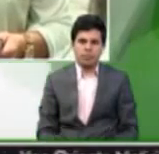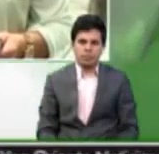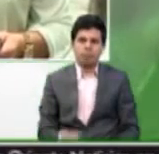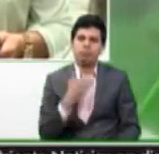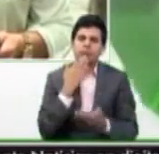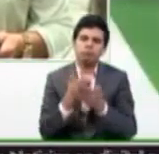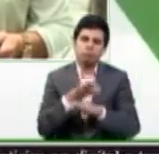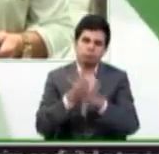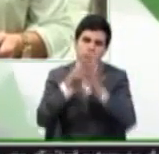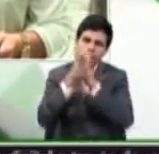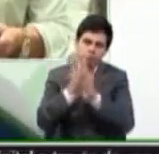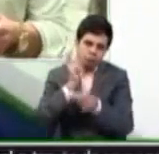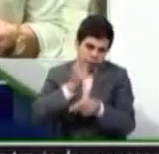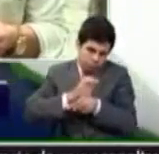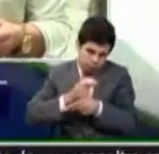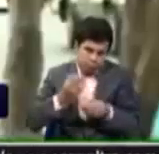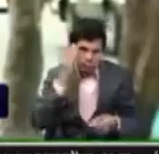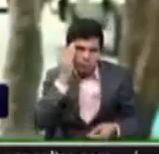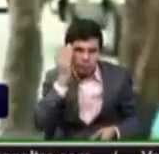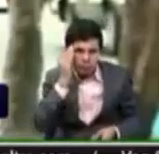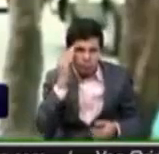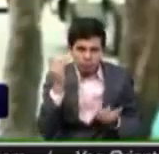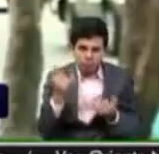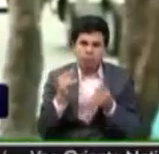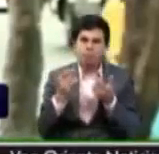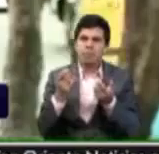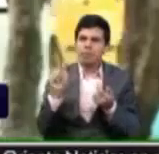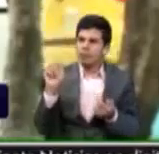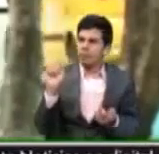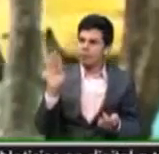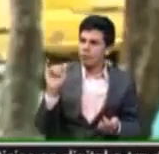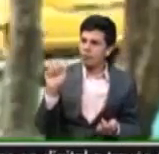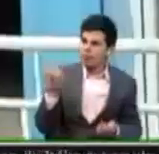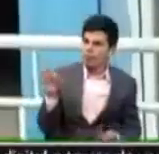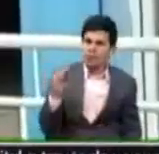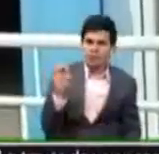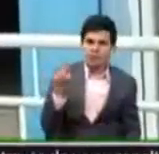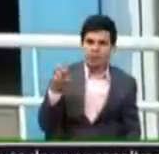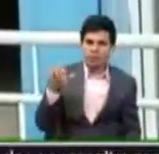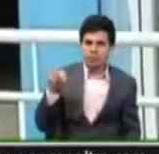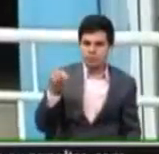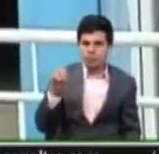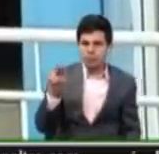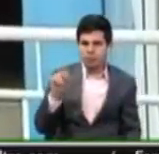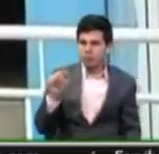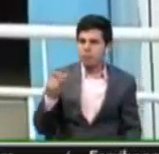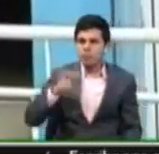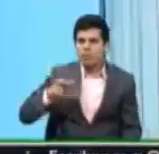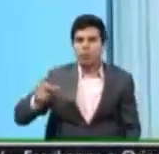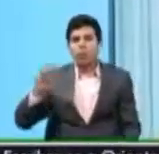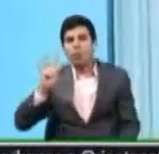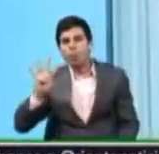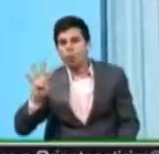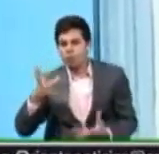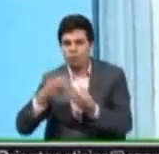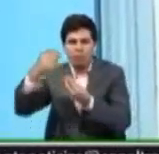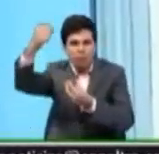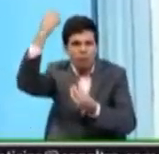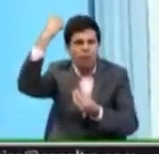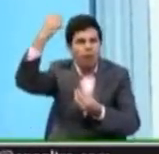Buenas tardes, y es que no es para menos, es que con él, con Fabián Espinosa, ya son 4 las personas que hacen parte de algún sindicato en